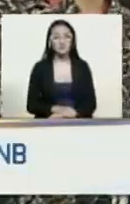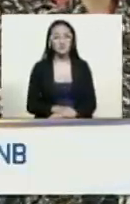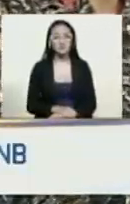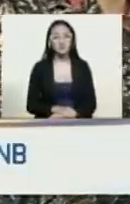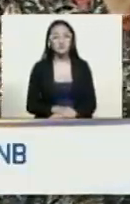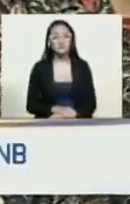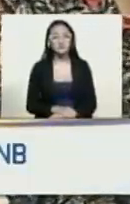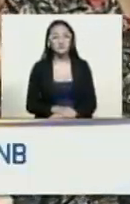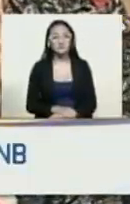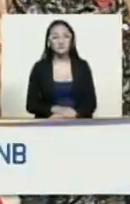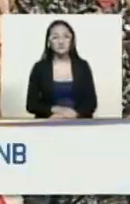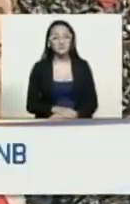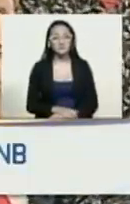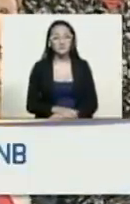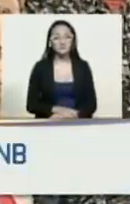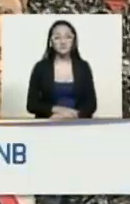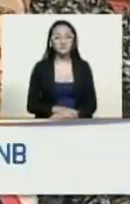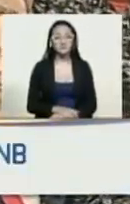Palabra cierta, ¿eh?